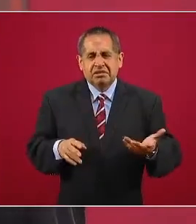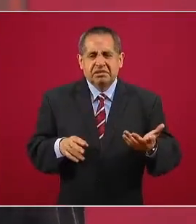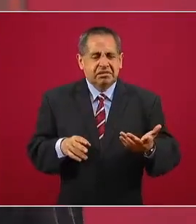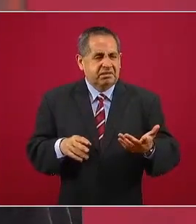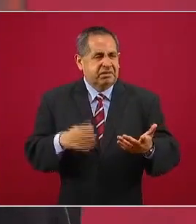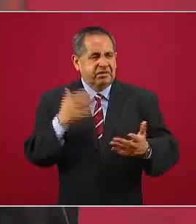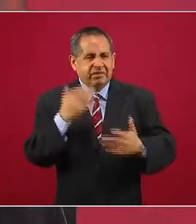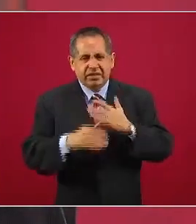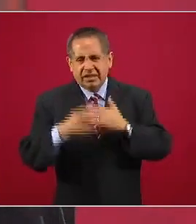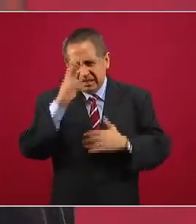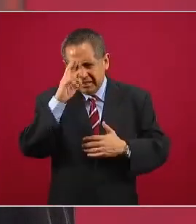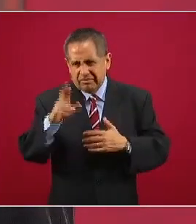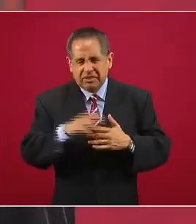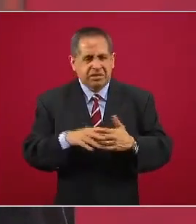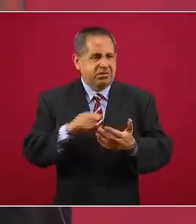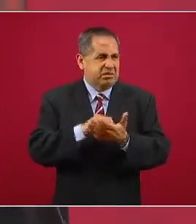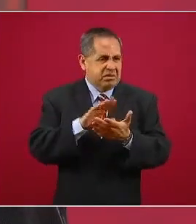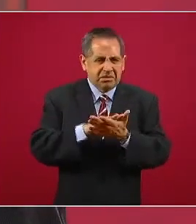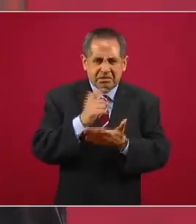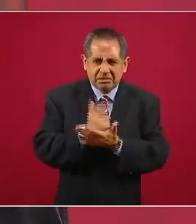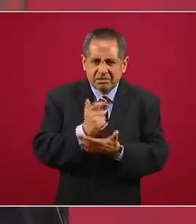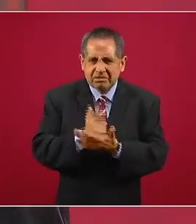que falta el respeto, que amenaza.